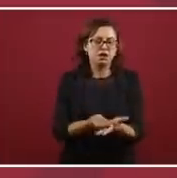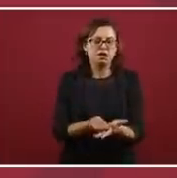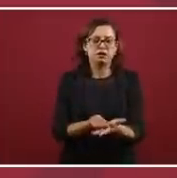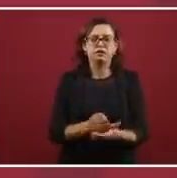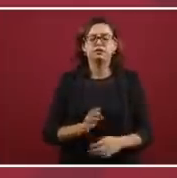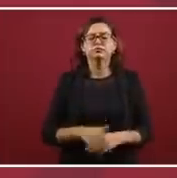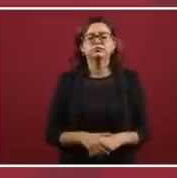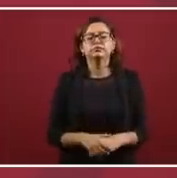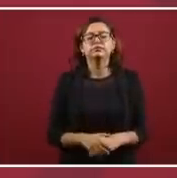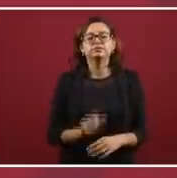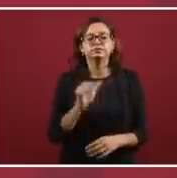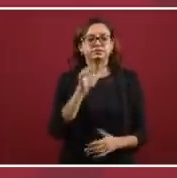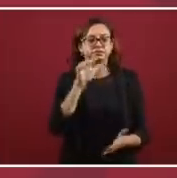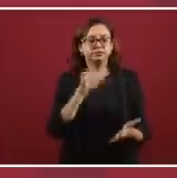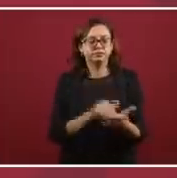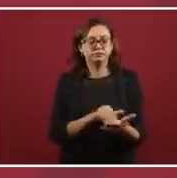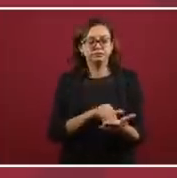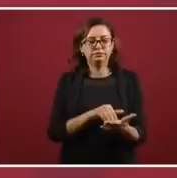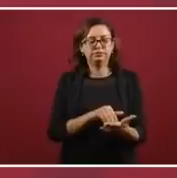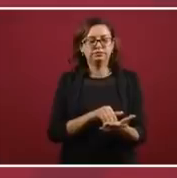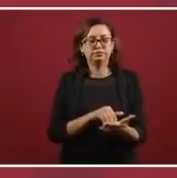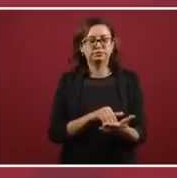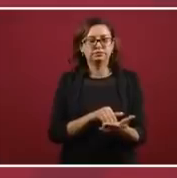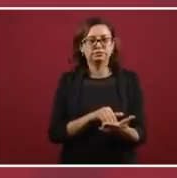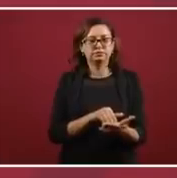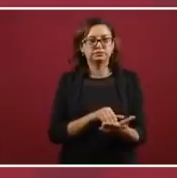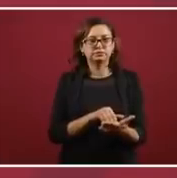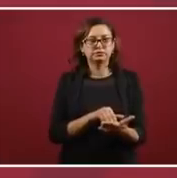los 6,000 pesos